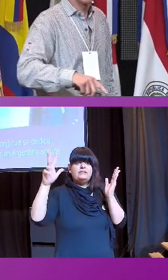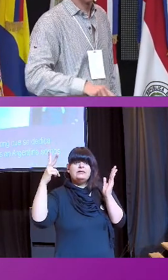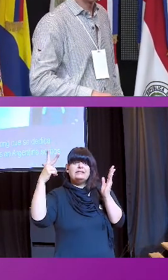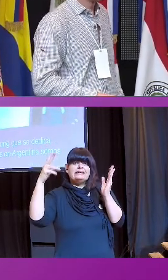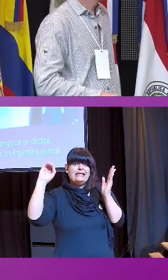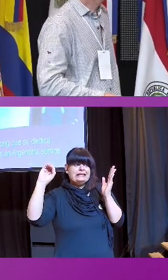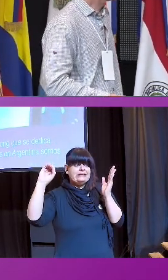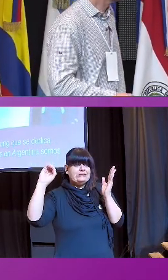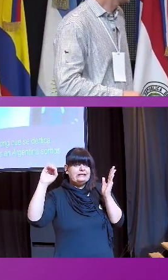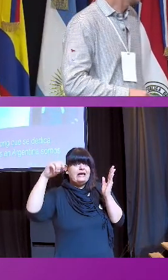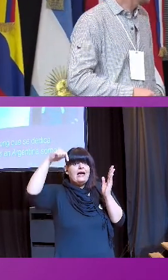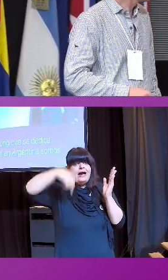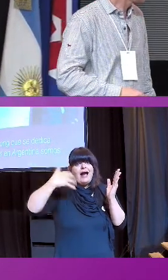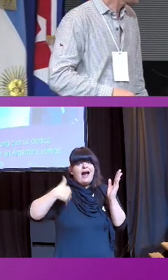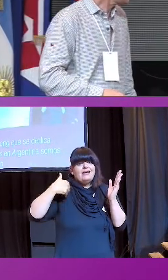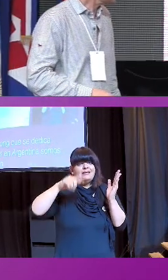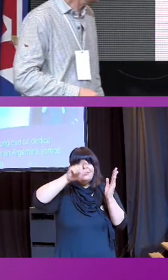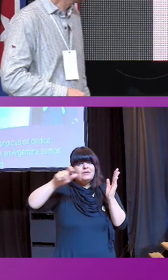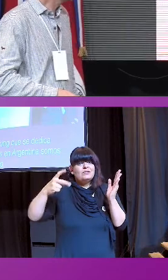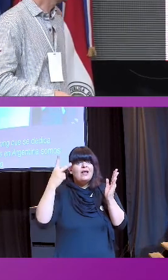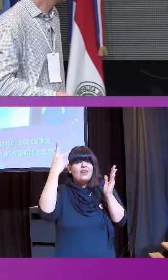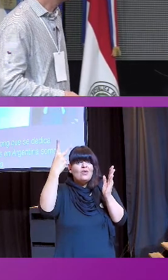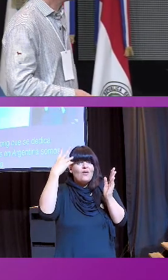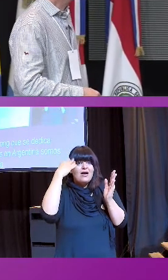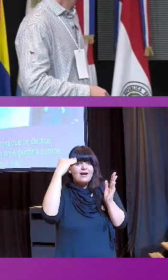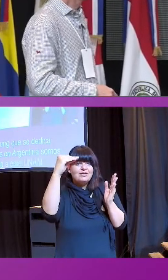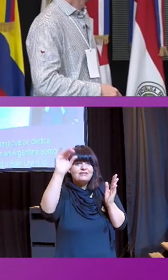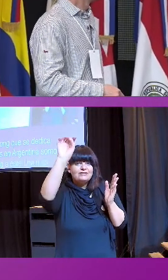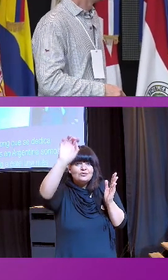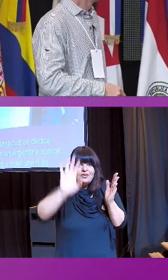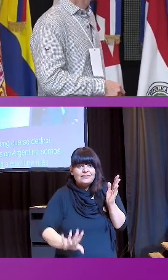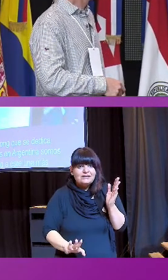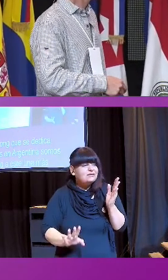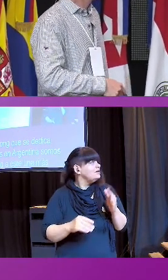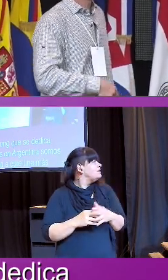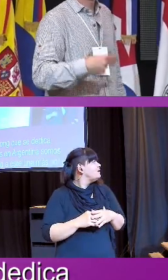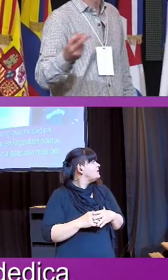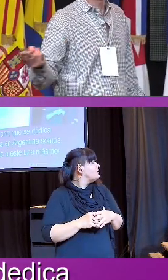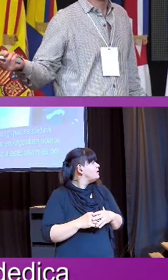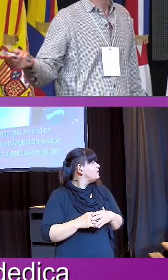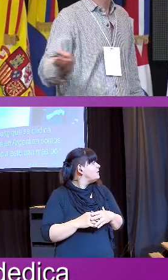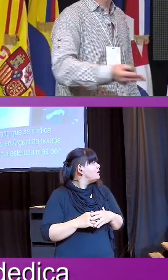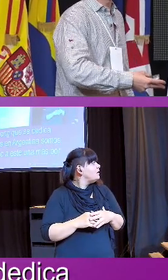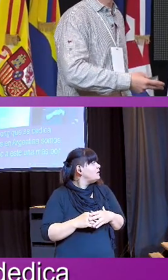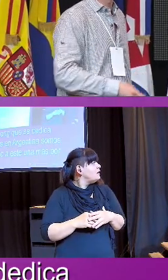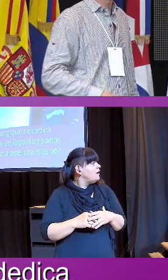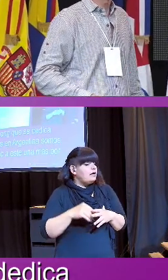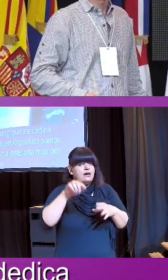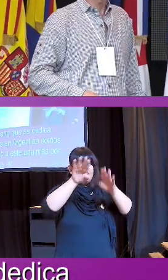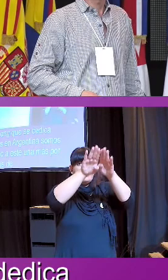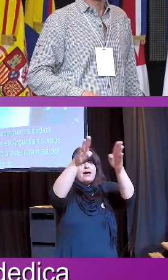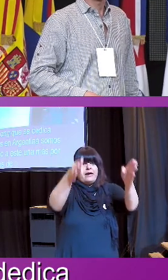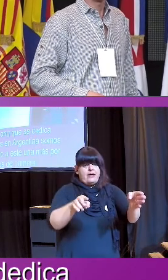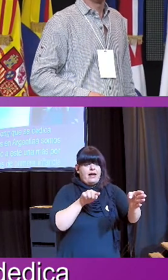ahora se está sumando una más, por suerte, y ya formamos en los centros de